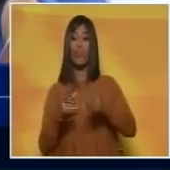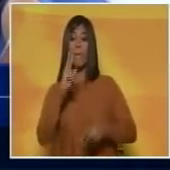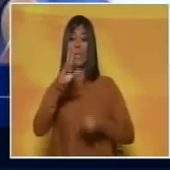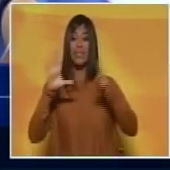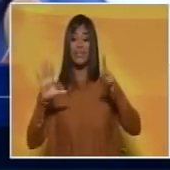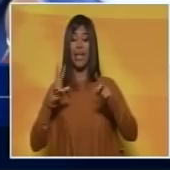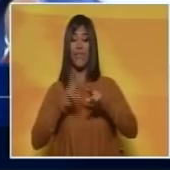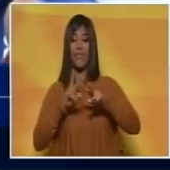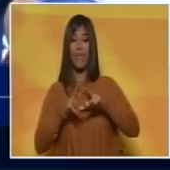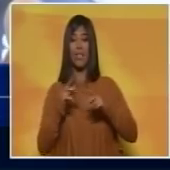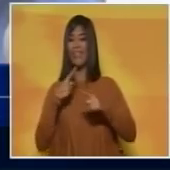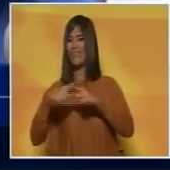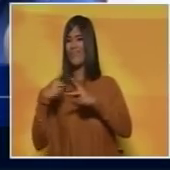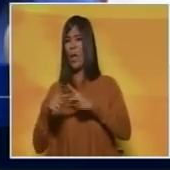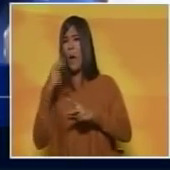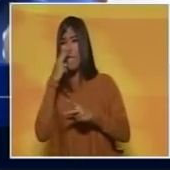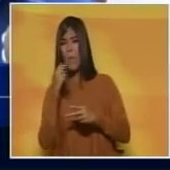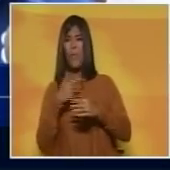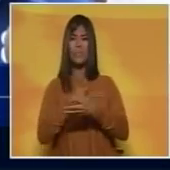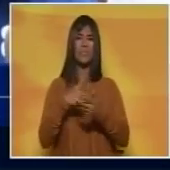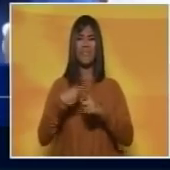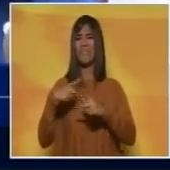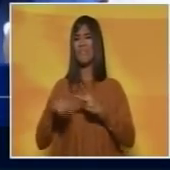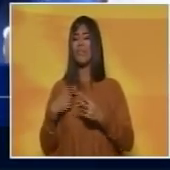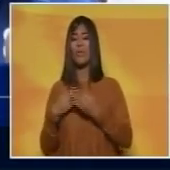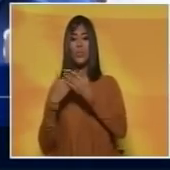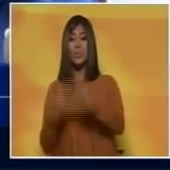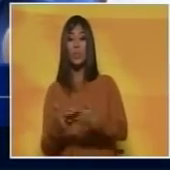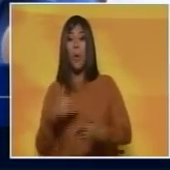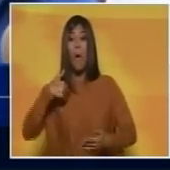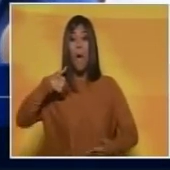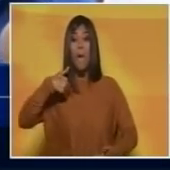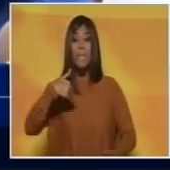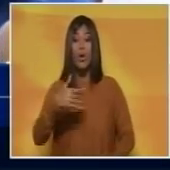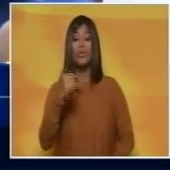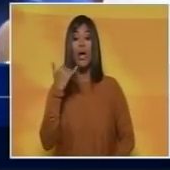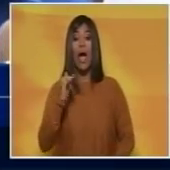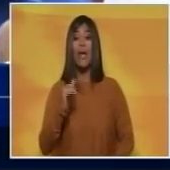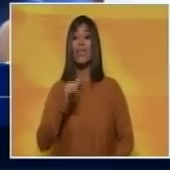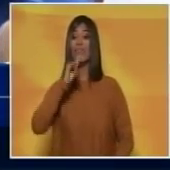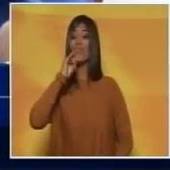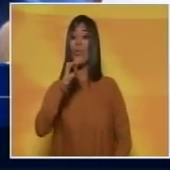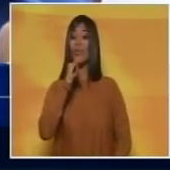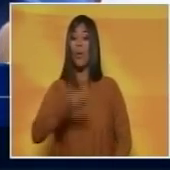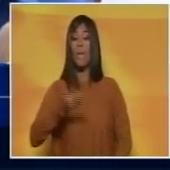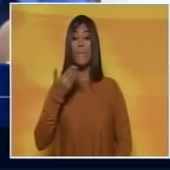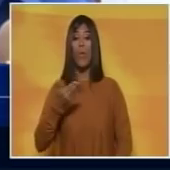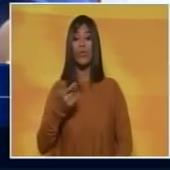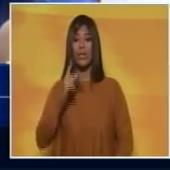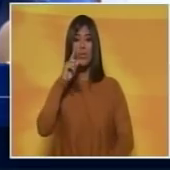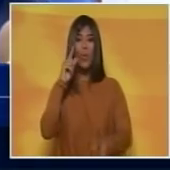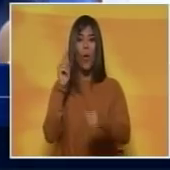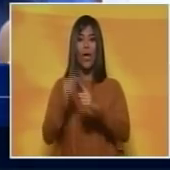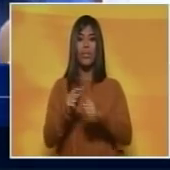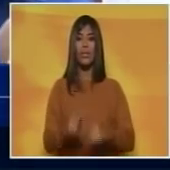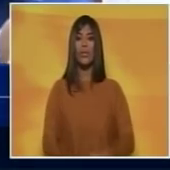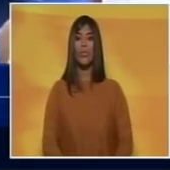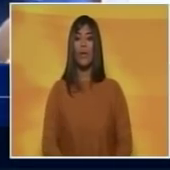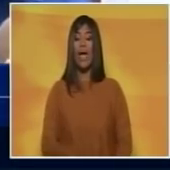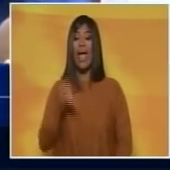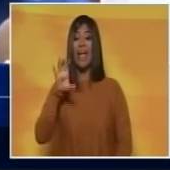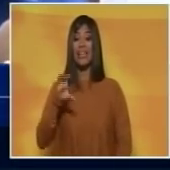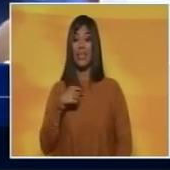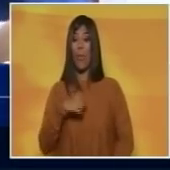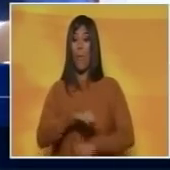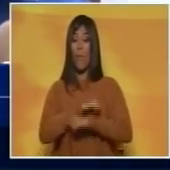familias de diferentes sectores sociales. Próximamente tendremos acá grandes anuncios en cuanto a metas para el Estado